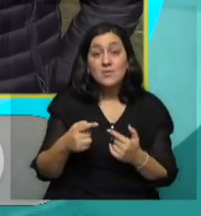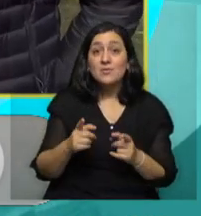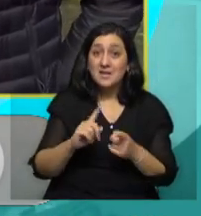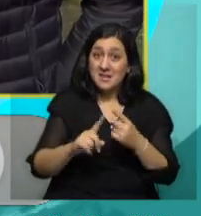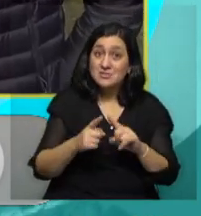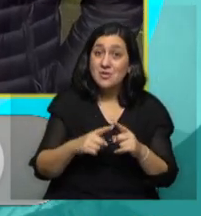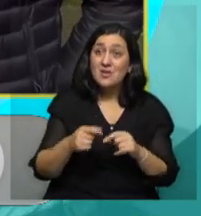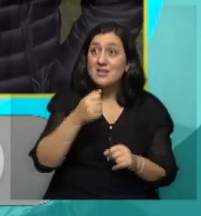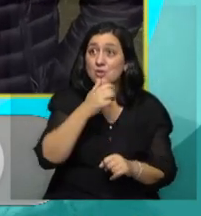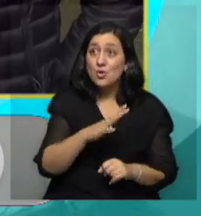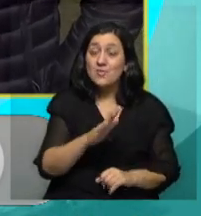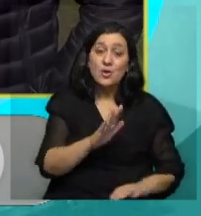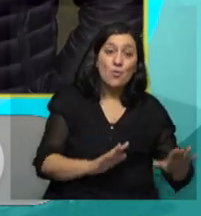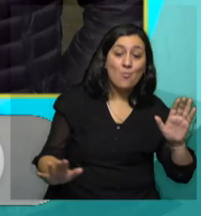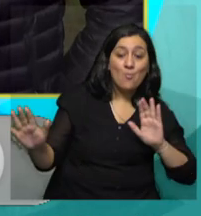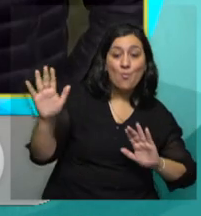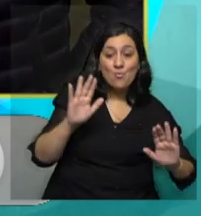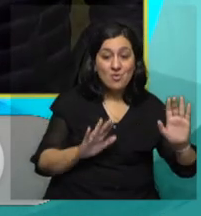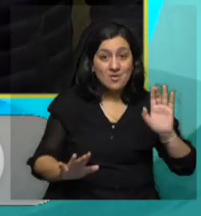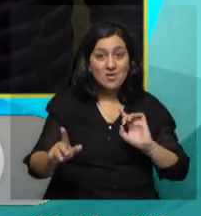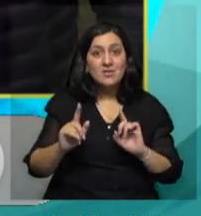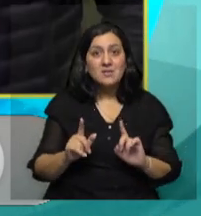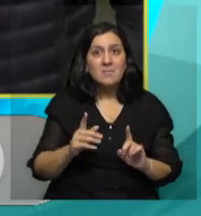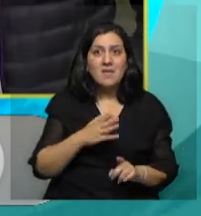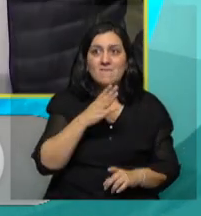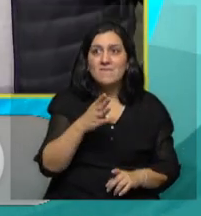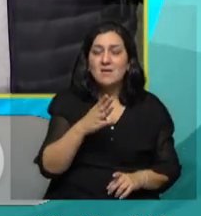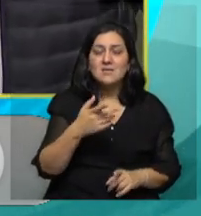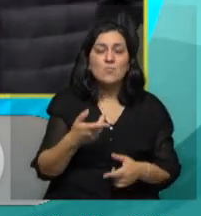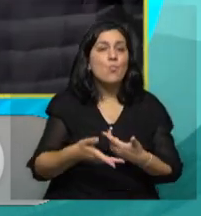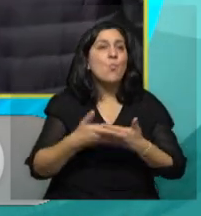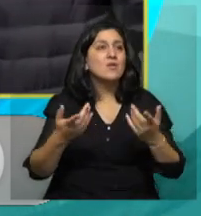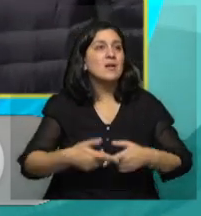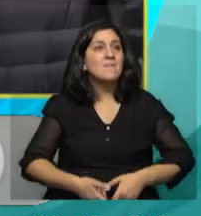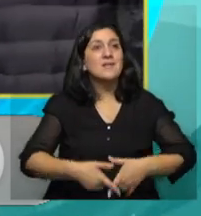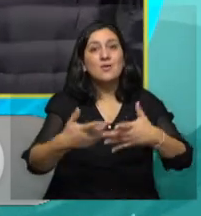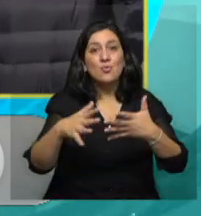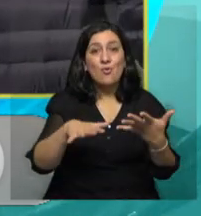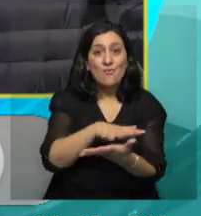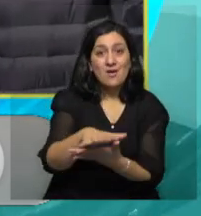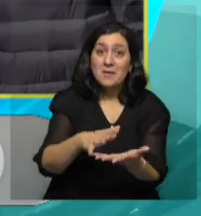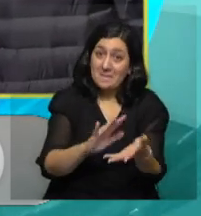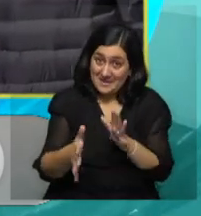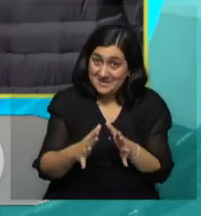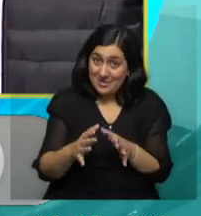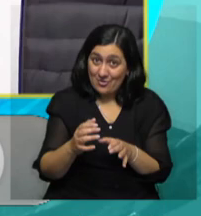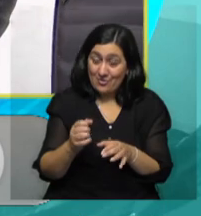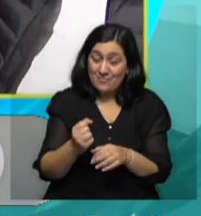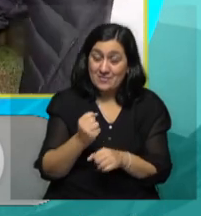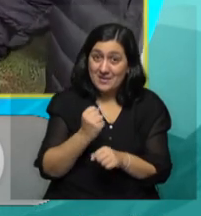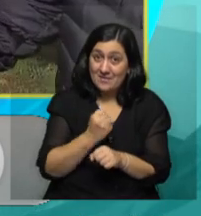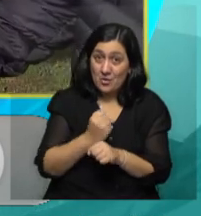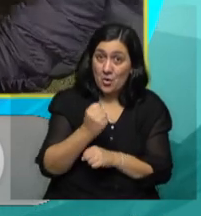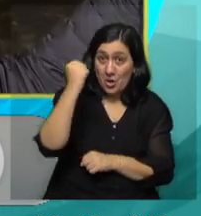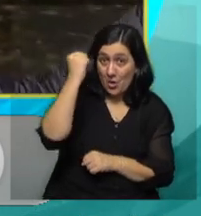los carnavaleros en general uruguayos, que son también de ir a llevar el espectáculo barrio a barrio. Qué parecido que es y cómo nos cuesta a veces